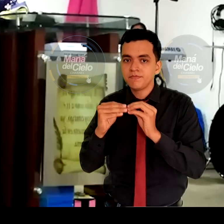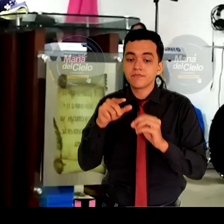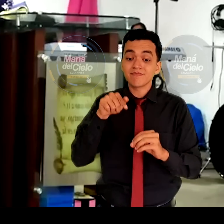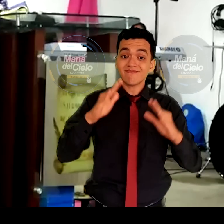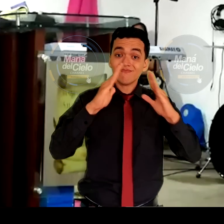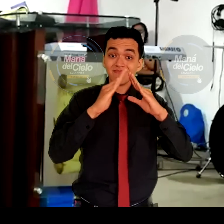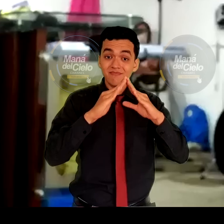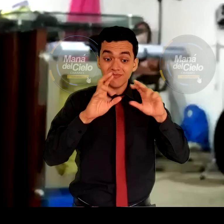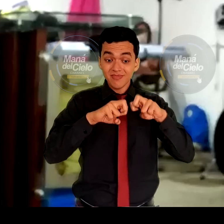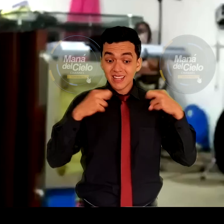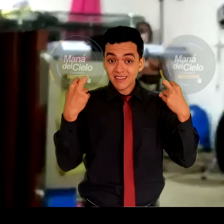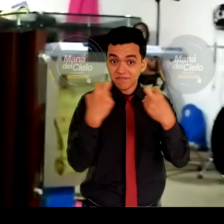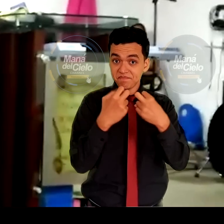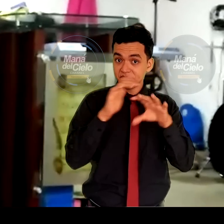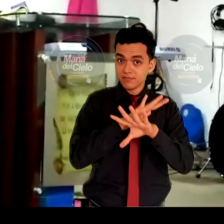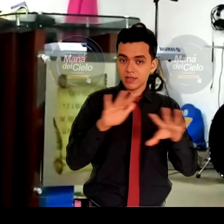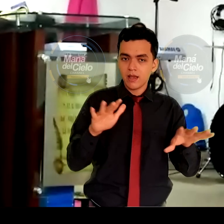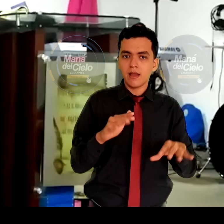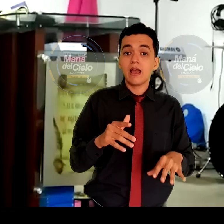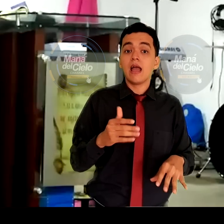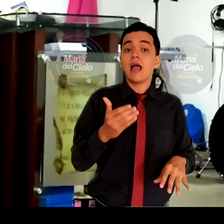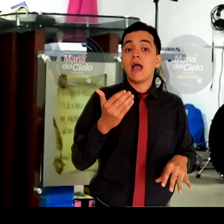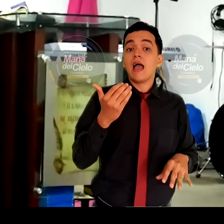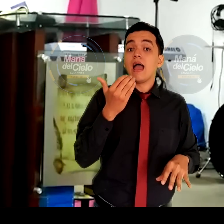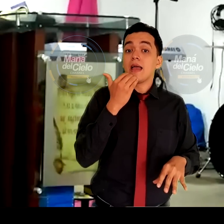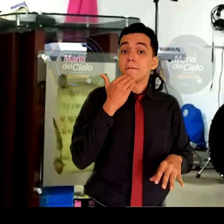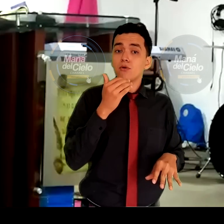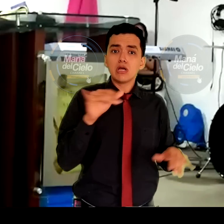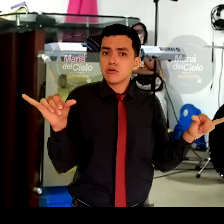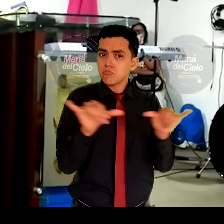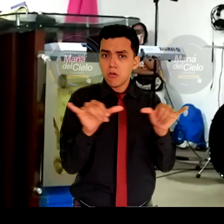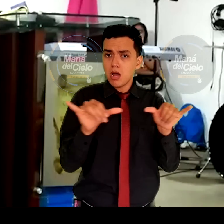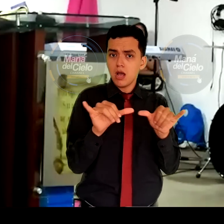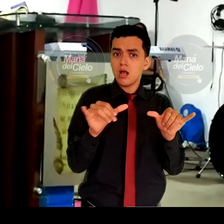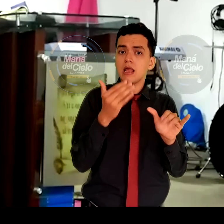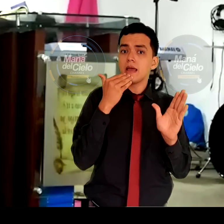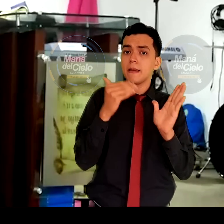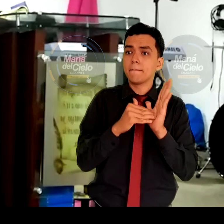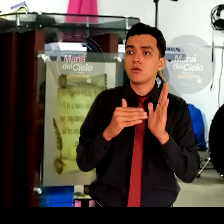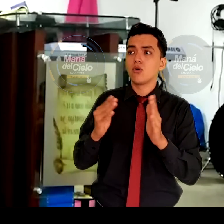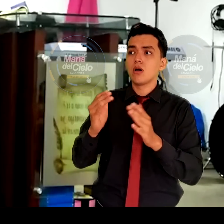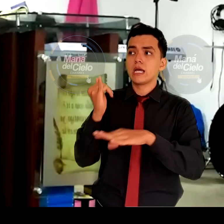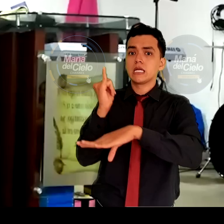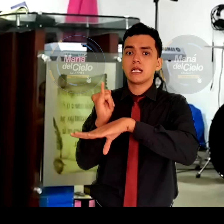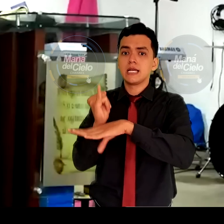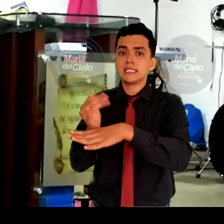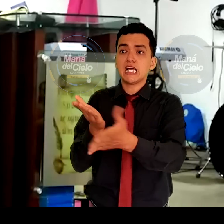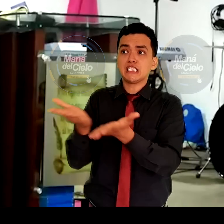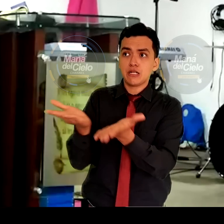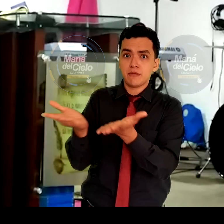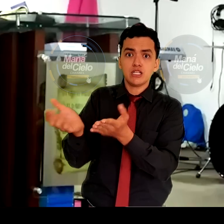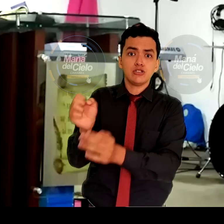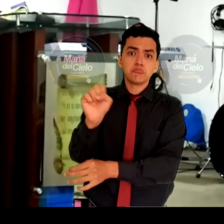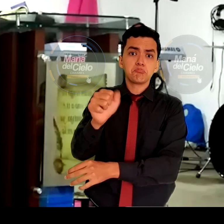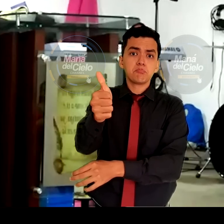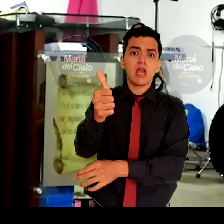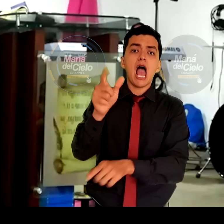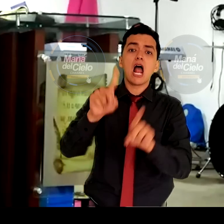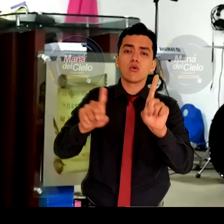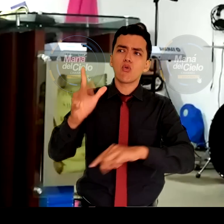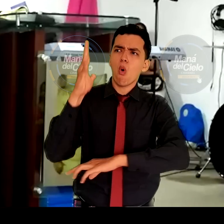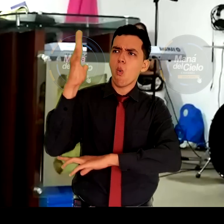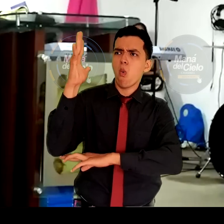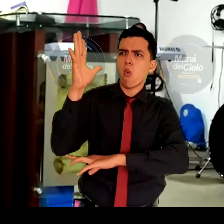familiar, de tal manera que como te preparas para dirigir un culto en la iglesia, hay hermanos que dicen, uy, yo tengo un mensaje tremendo, la teología,